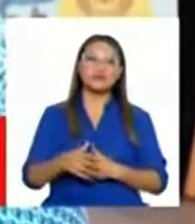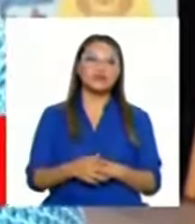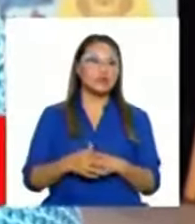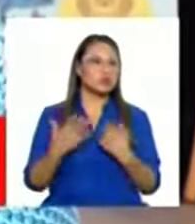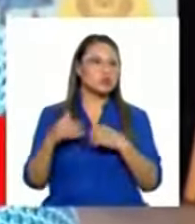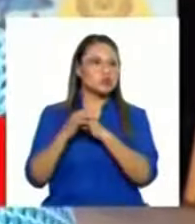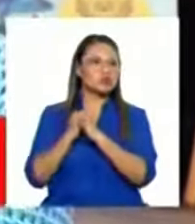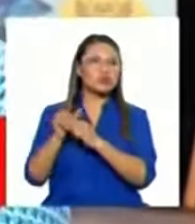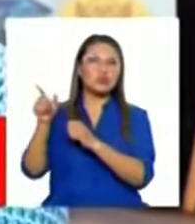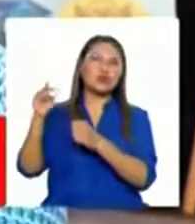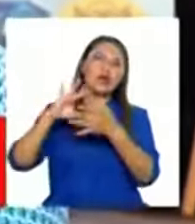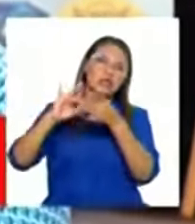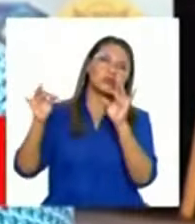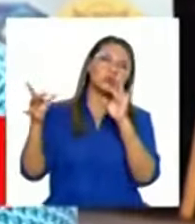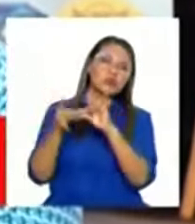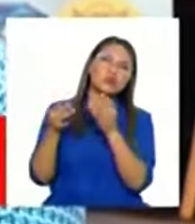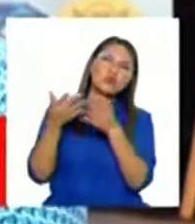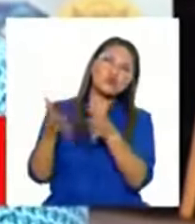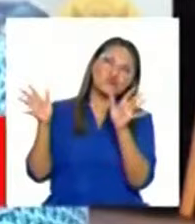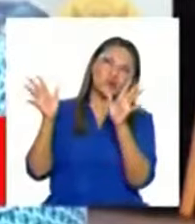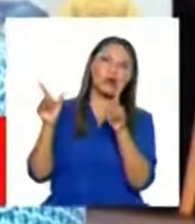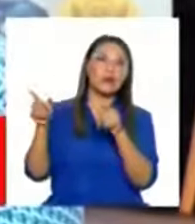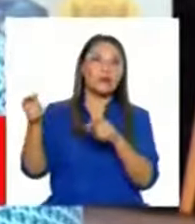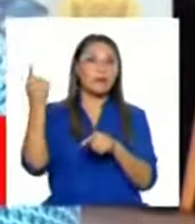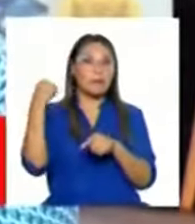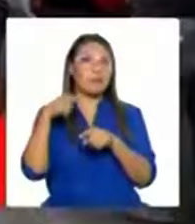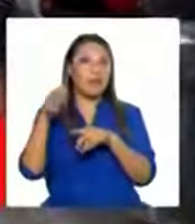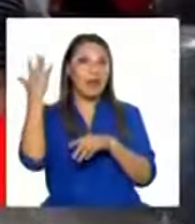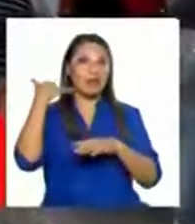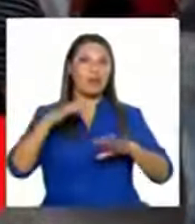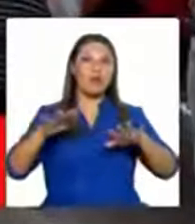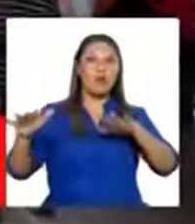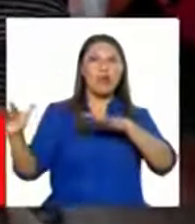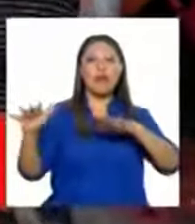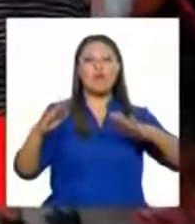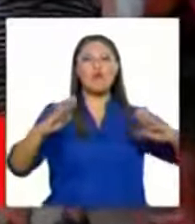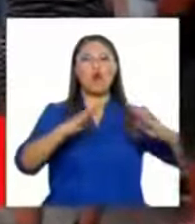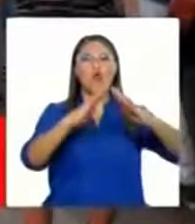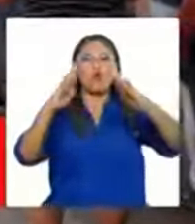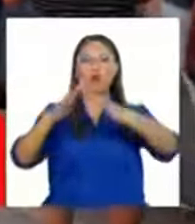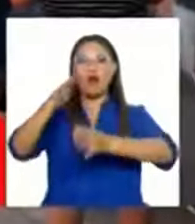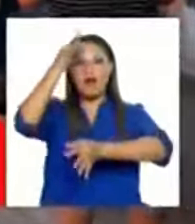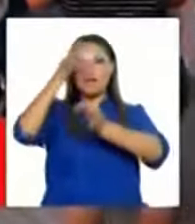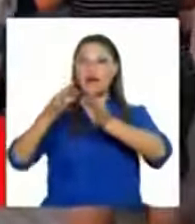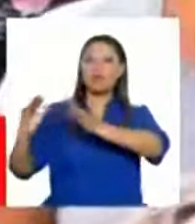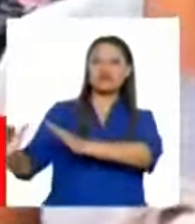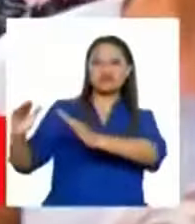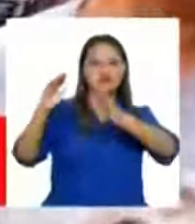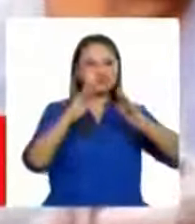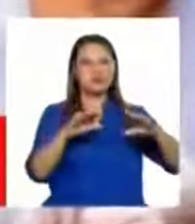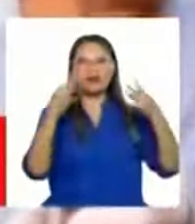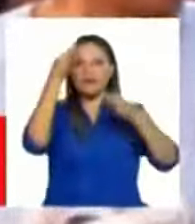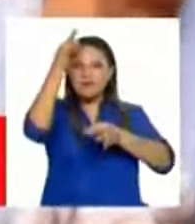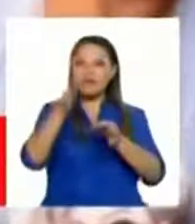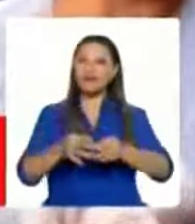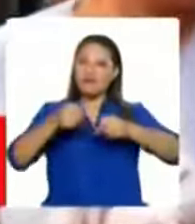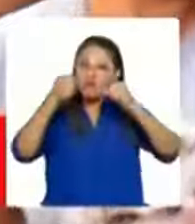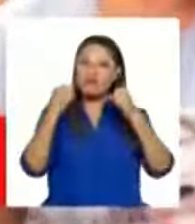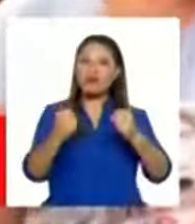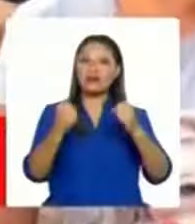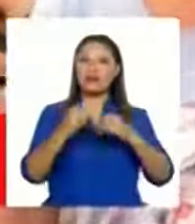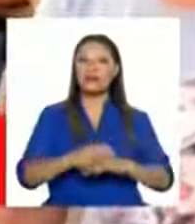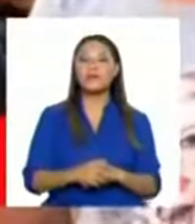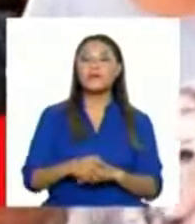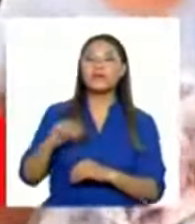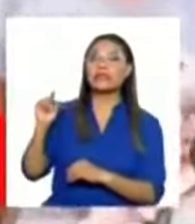por la historia larga, pero él mueve montañas. Muchos iniciaron acá el recorrido por las siete iglesias, no